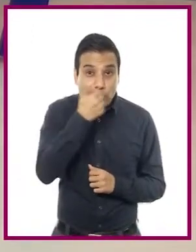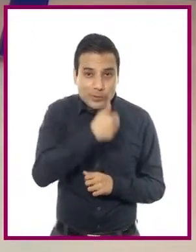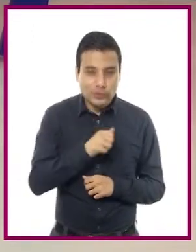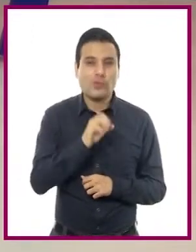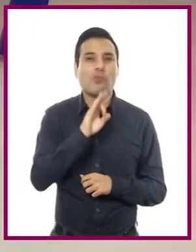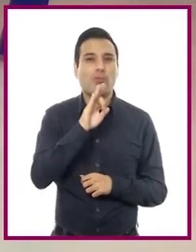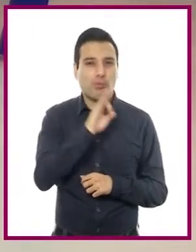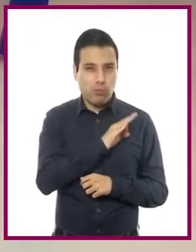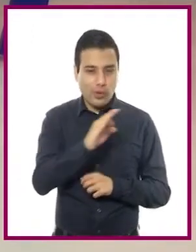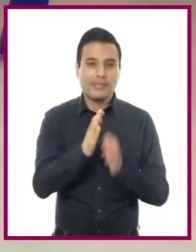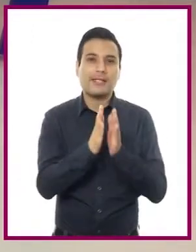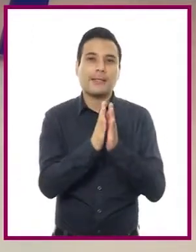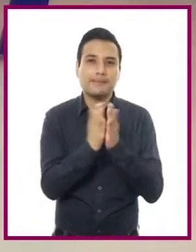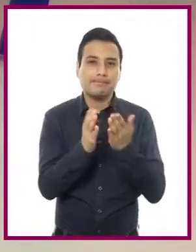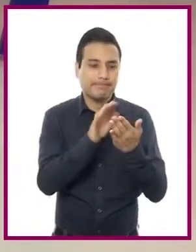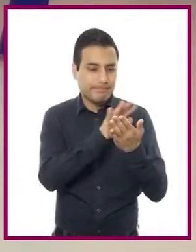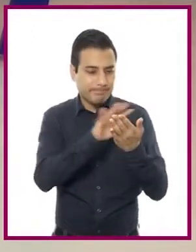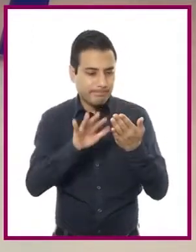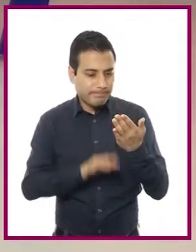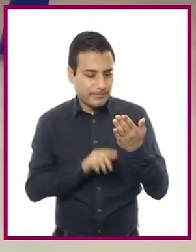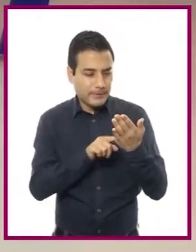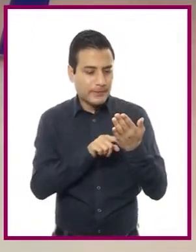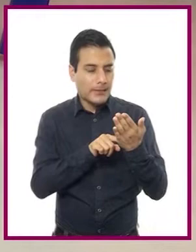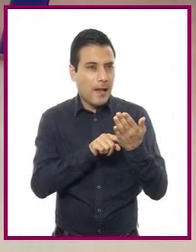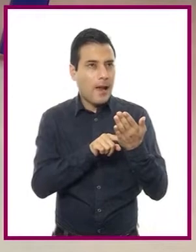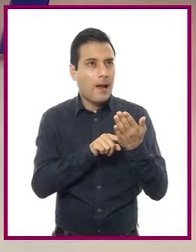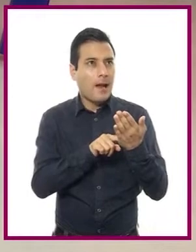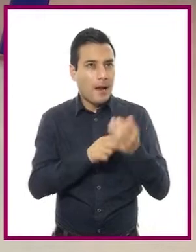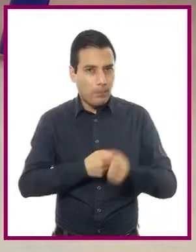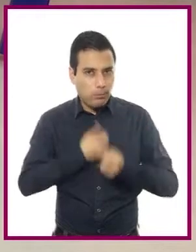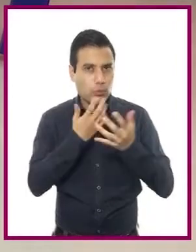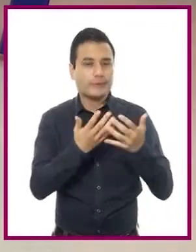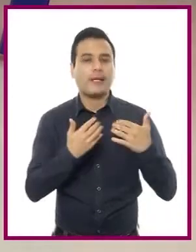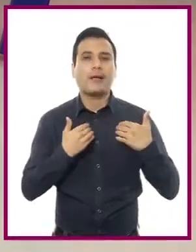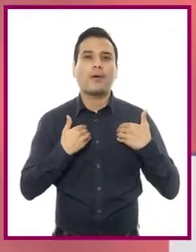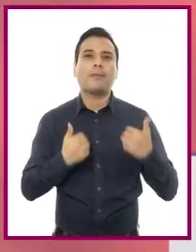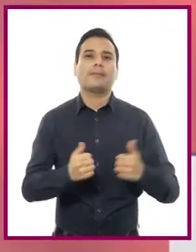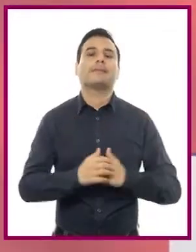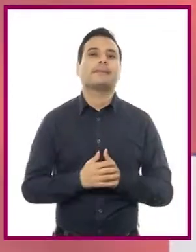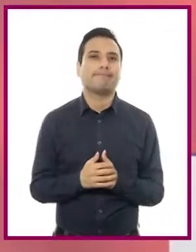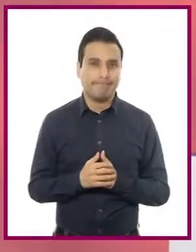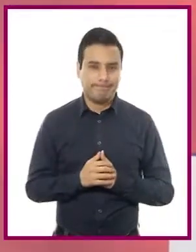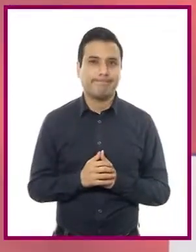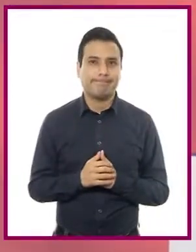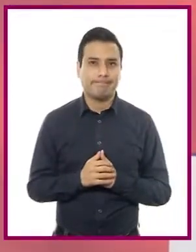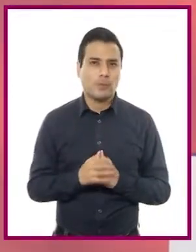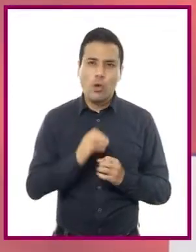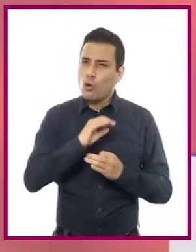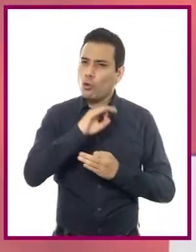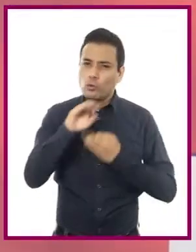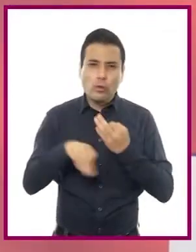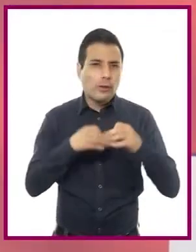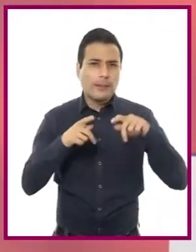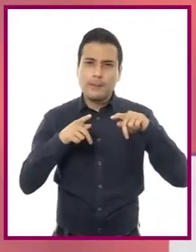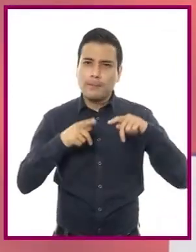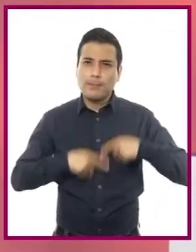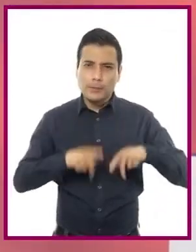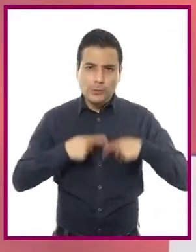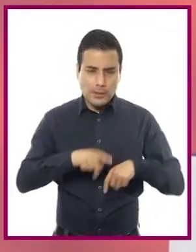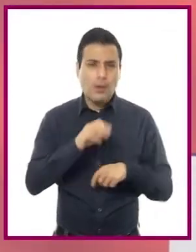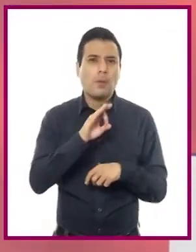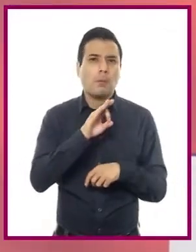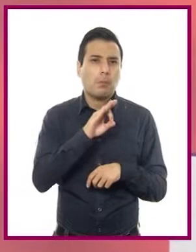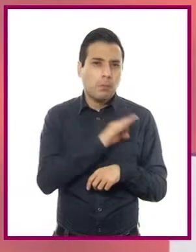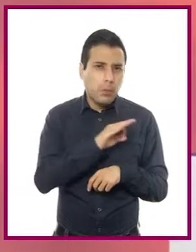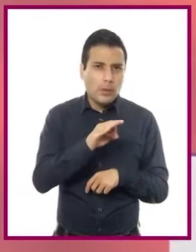que dentro de cada persona vive un poeta. Todos podemos entender y escribir versos para compartir